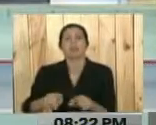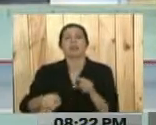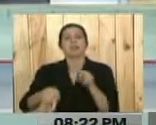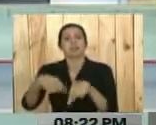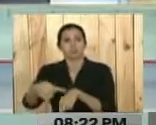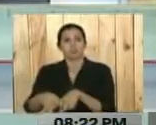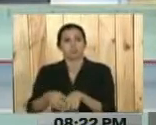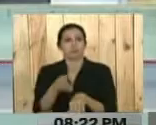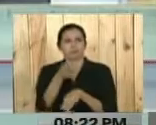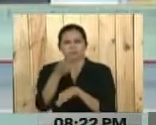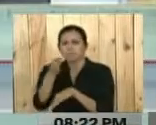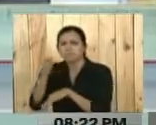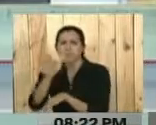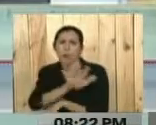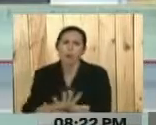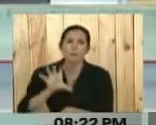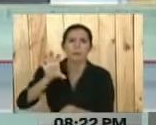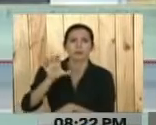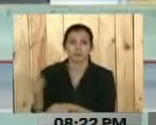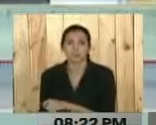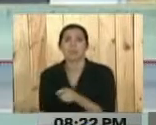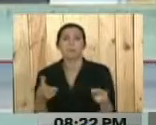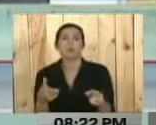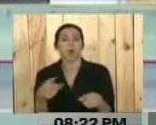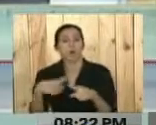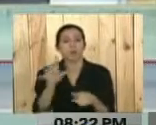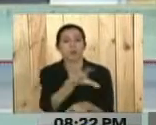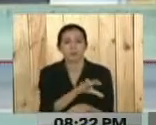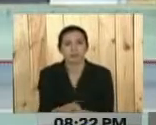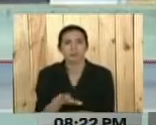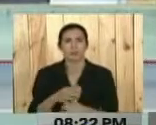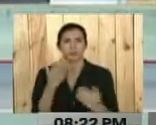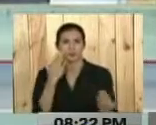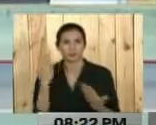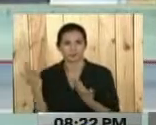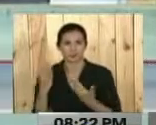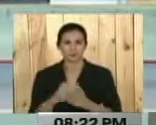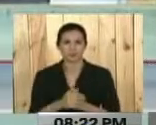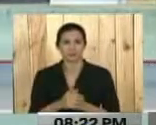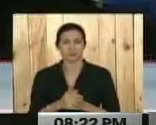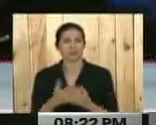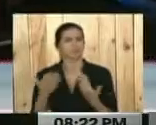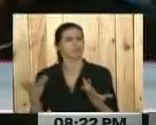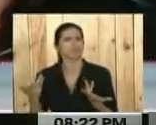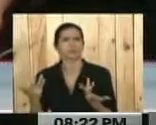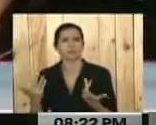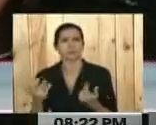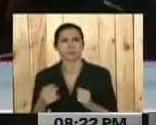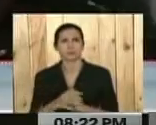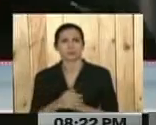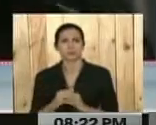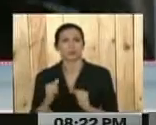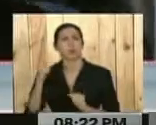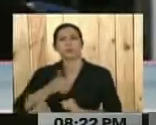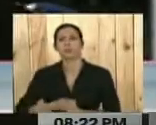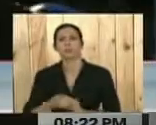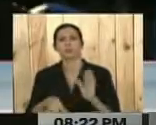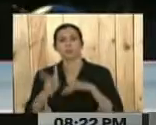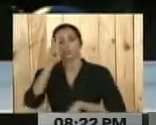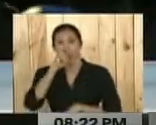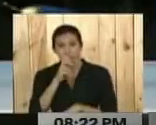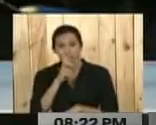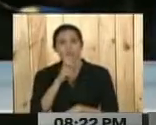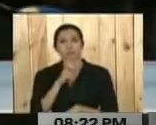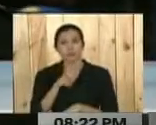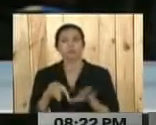recorre el país. ¿Esta es cuál edición de esta feria, Freddy? 12 años tenemos ya con esta